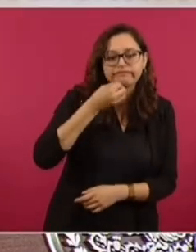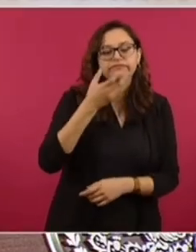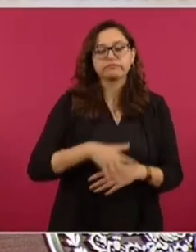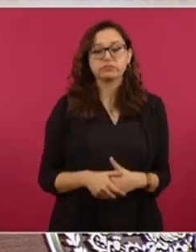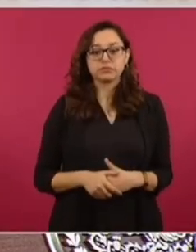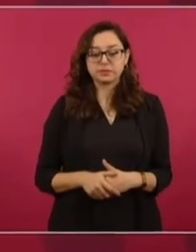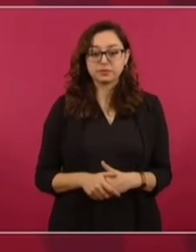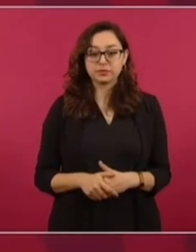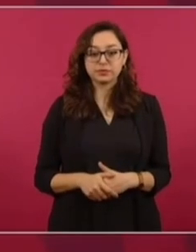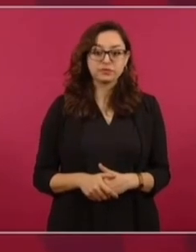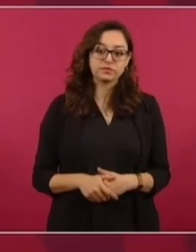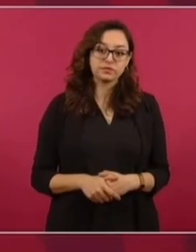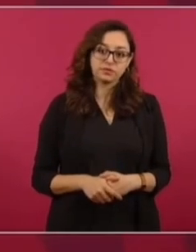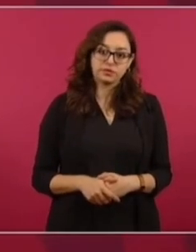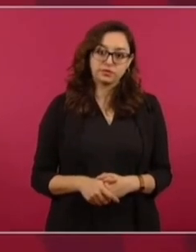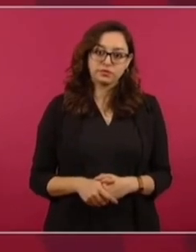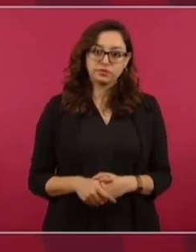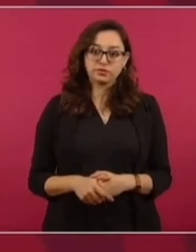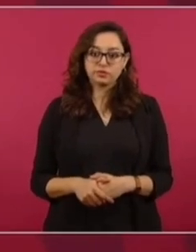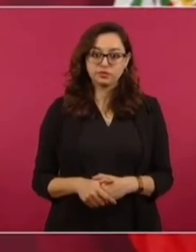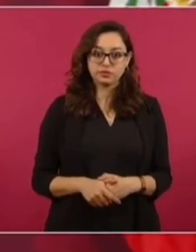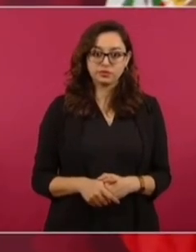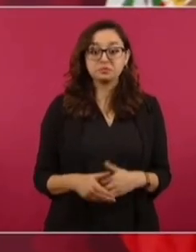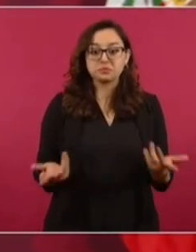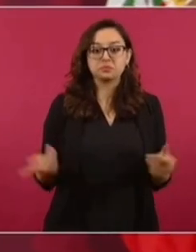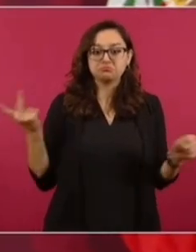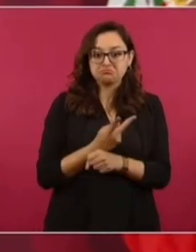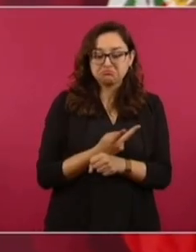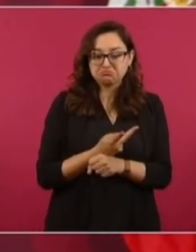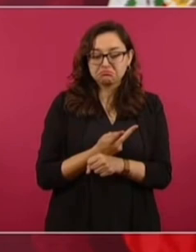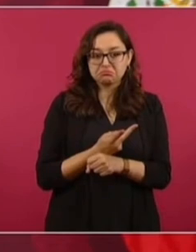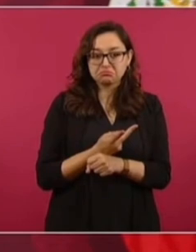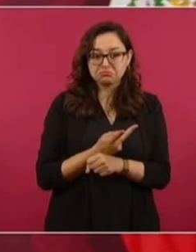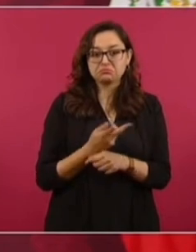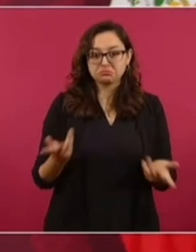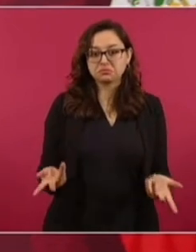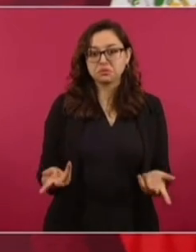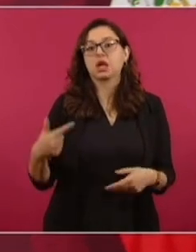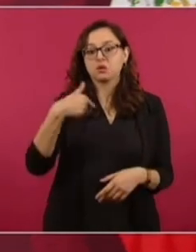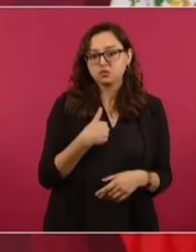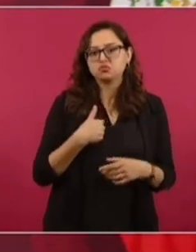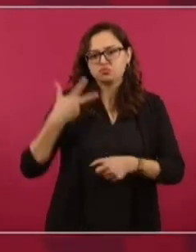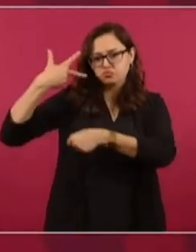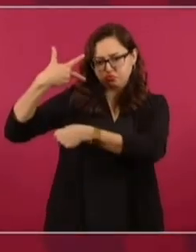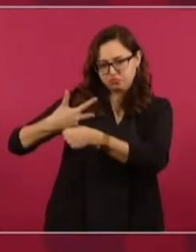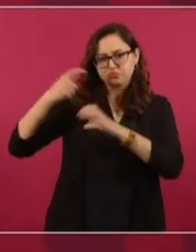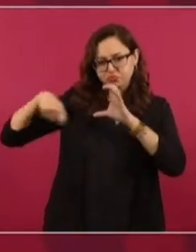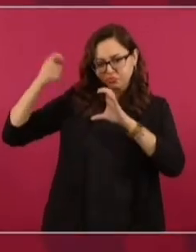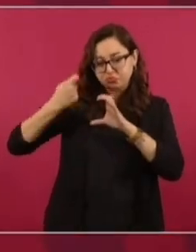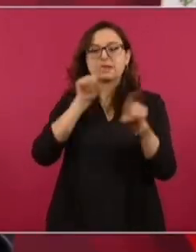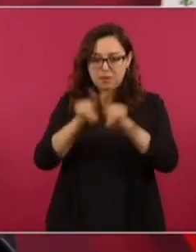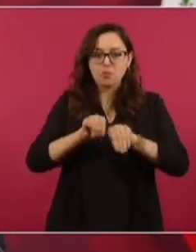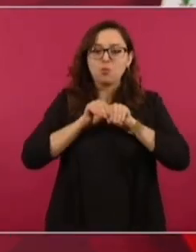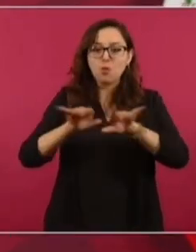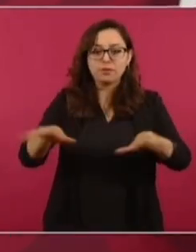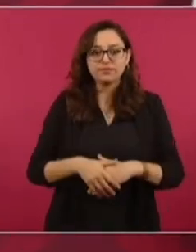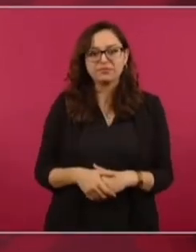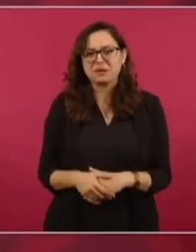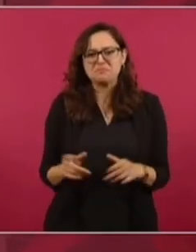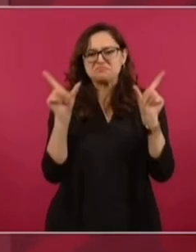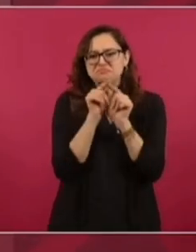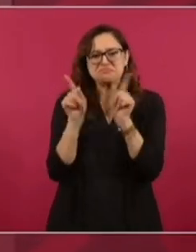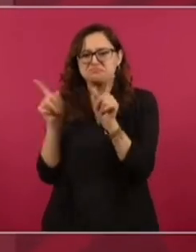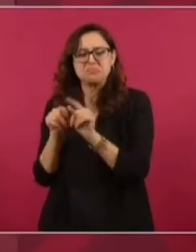Entonces, estoy haciendo unos mensajes. Estamos haciendo unos mensajes que, por cierto, a partir de mañana, ¿no?, ya se van a transmitir. Porque viene el informe. 25